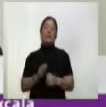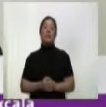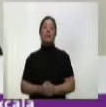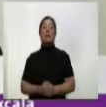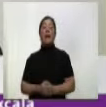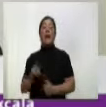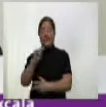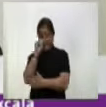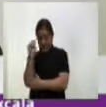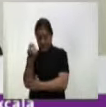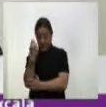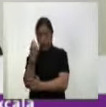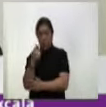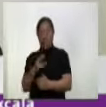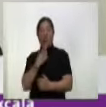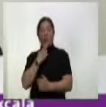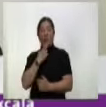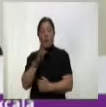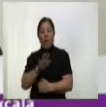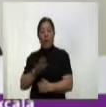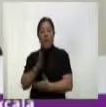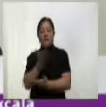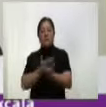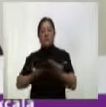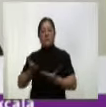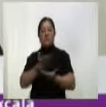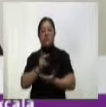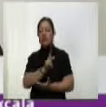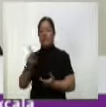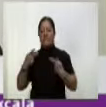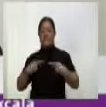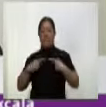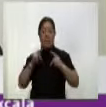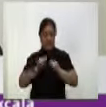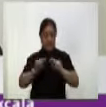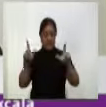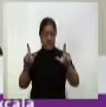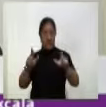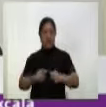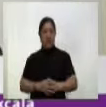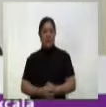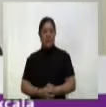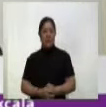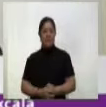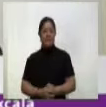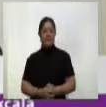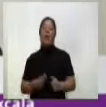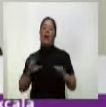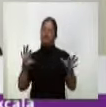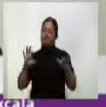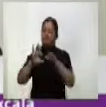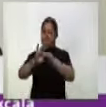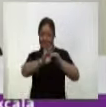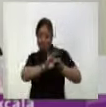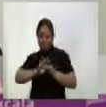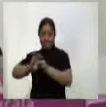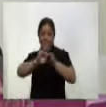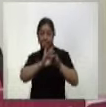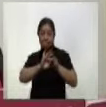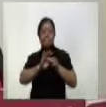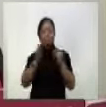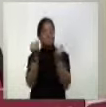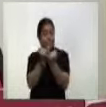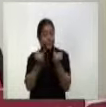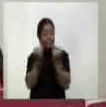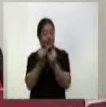de la tecnología al servicio de las y los tlaxcaltecas, pues está vinculado también, por ejemplo, a